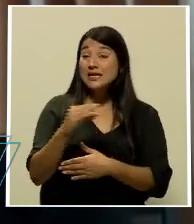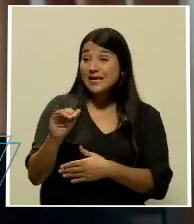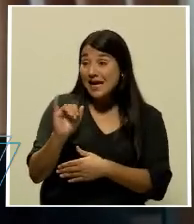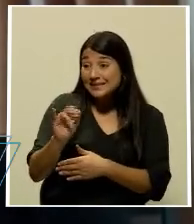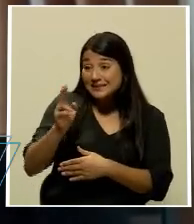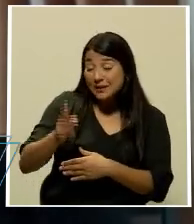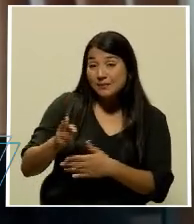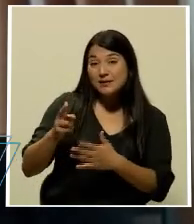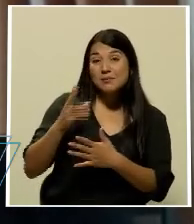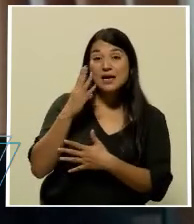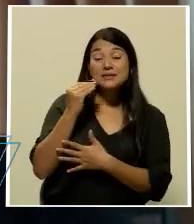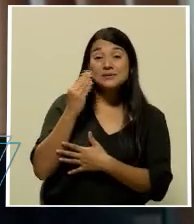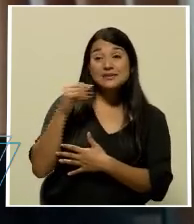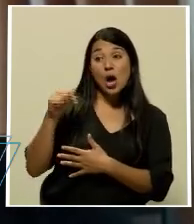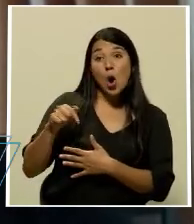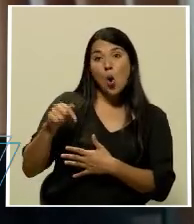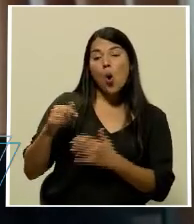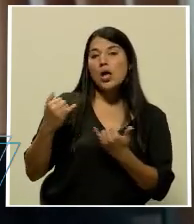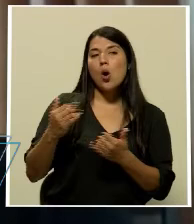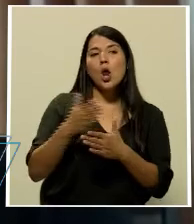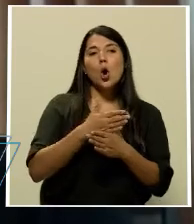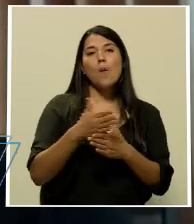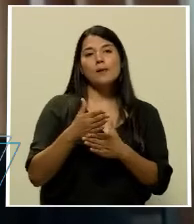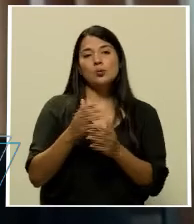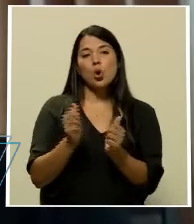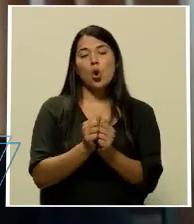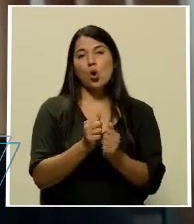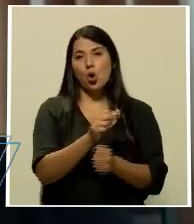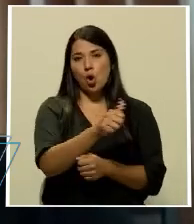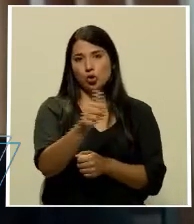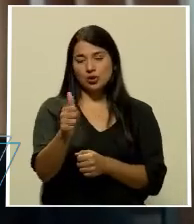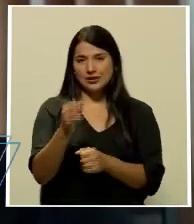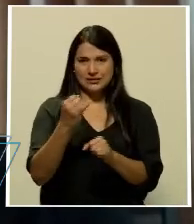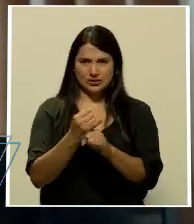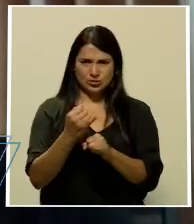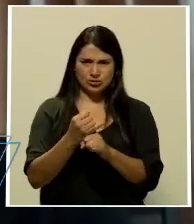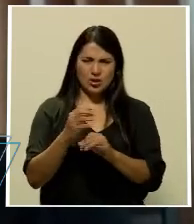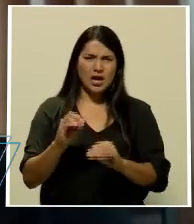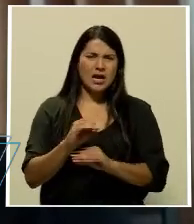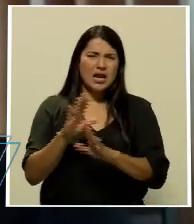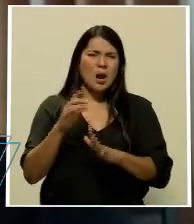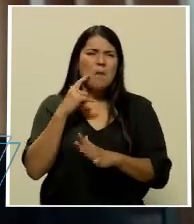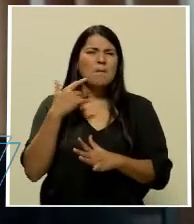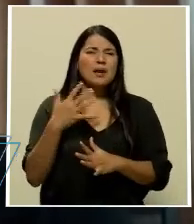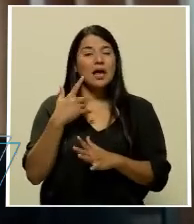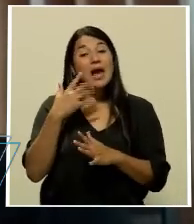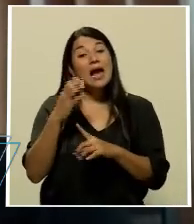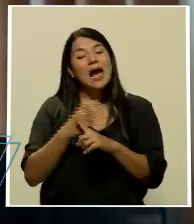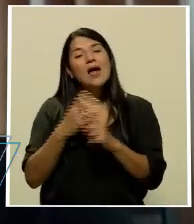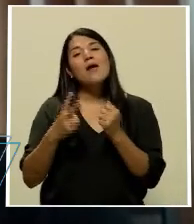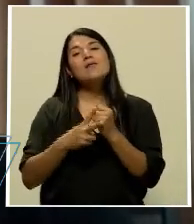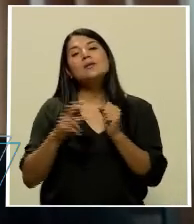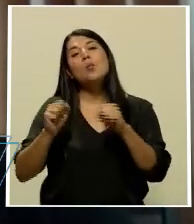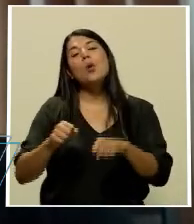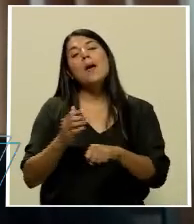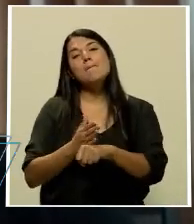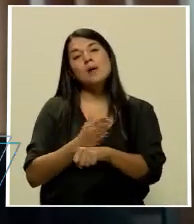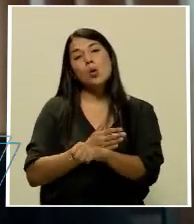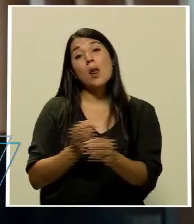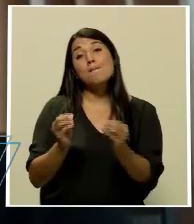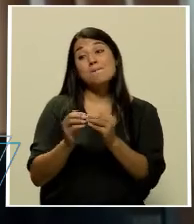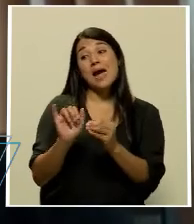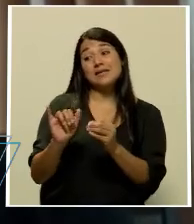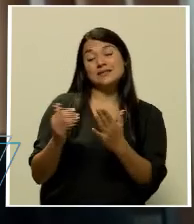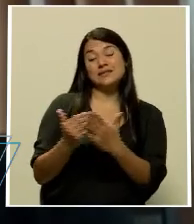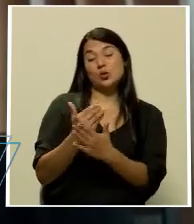misma experiencia hoy la estamos compartiendo con otras instituciones, por supuesto, pues para que cada vez se afine más esta